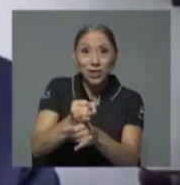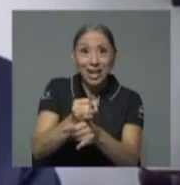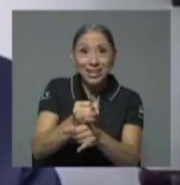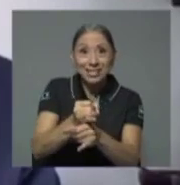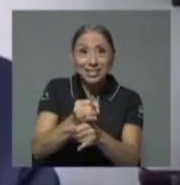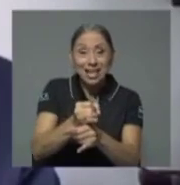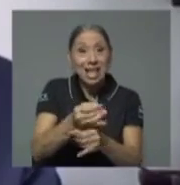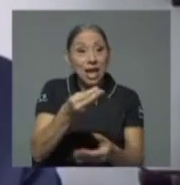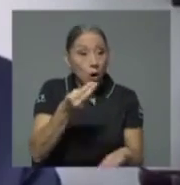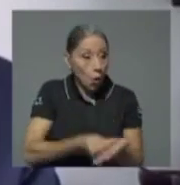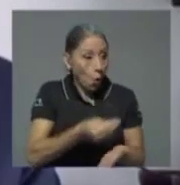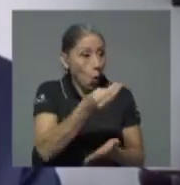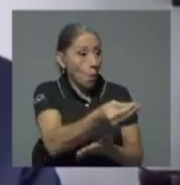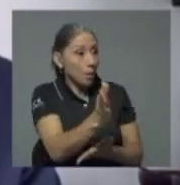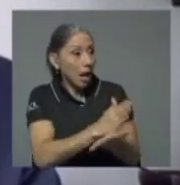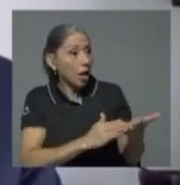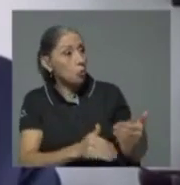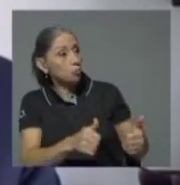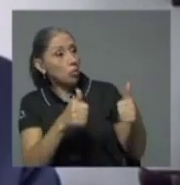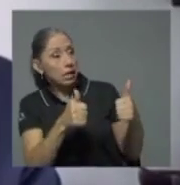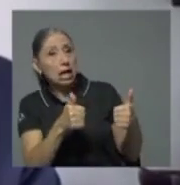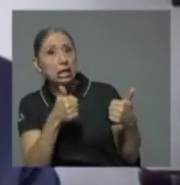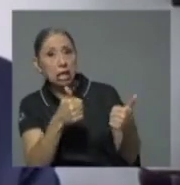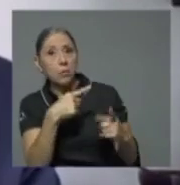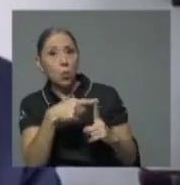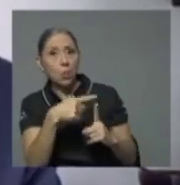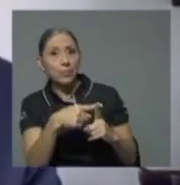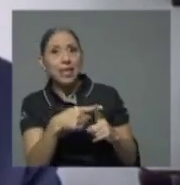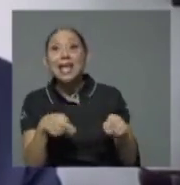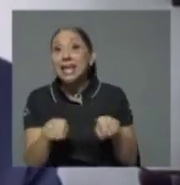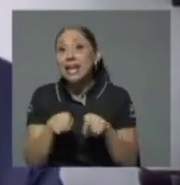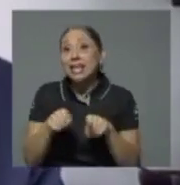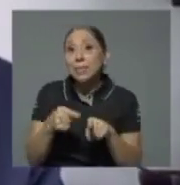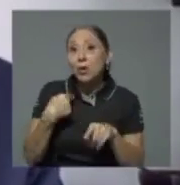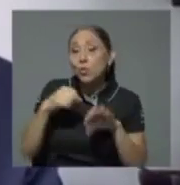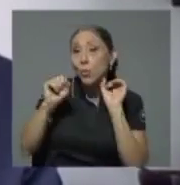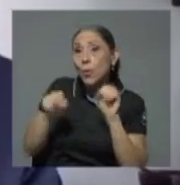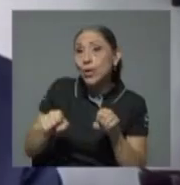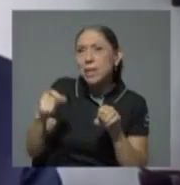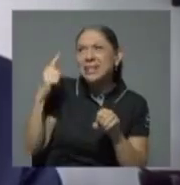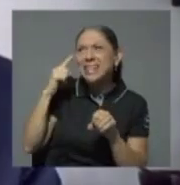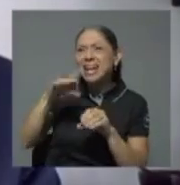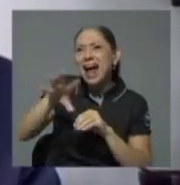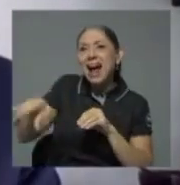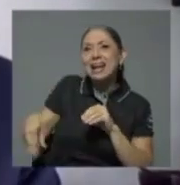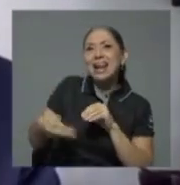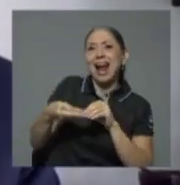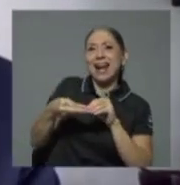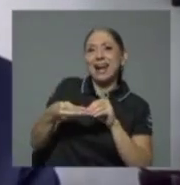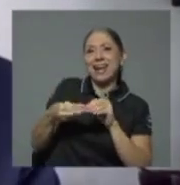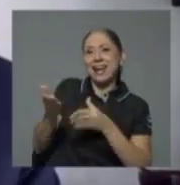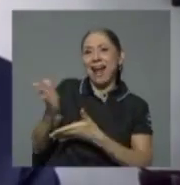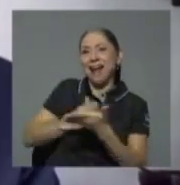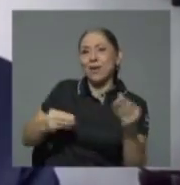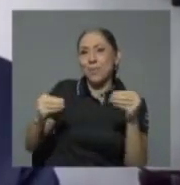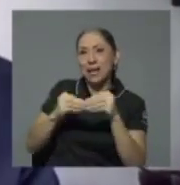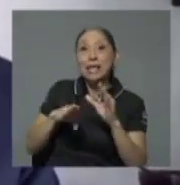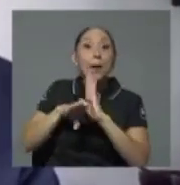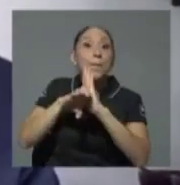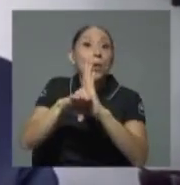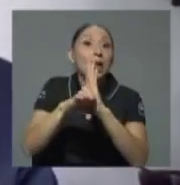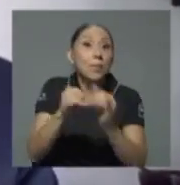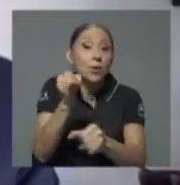atractivo, y que incluso uno podría pensar a su vez agregarle otro condimento a este diseño, y es que entidades como el